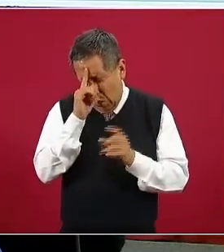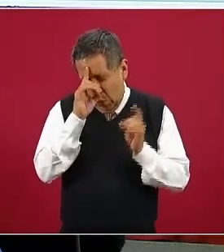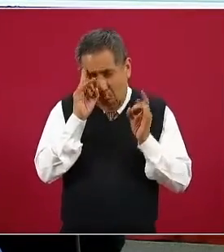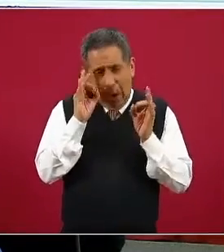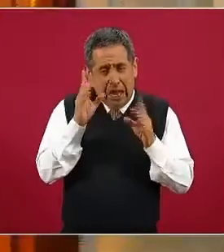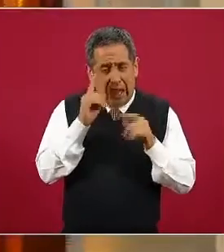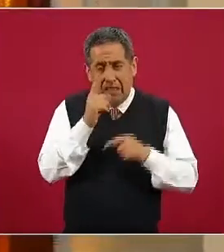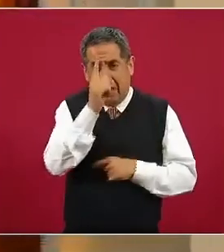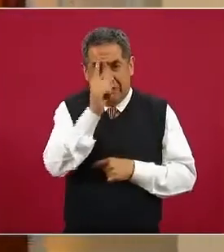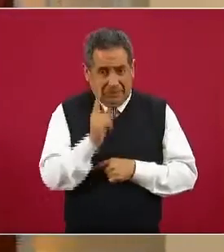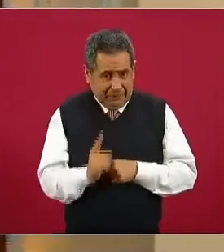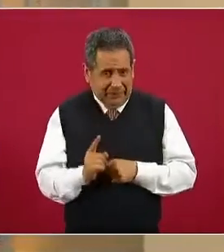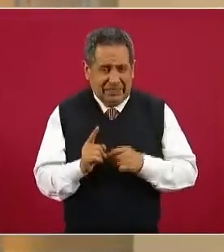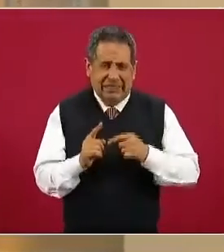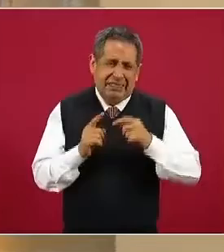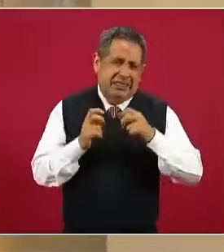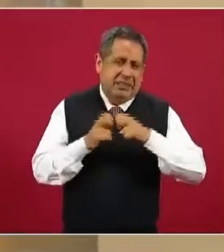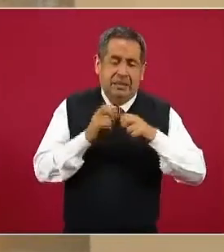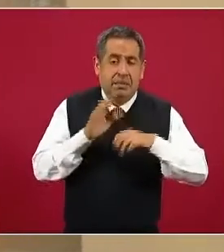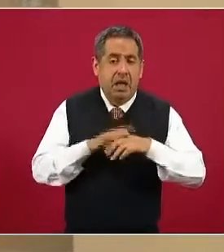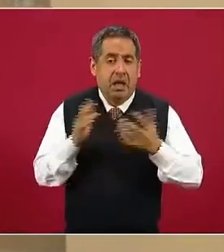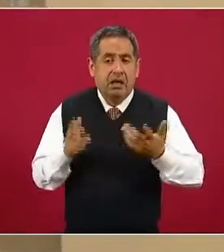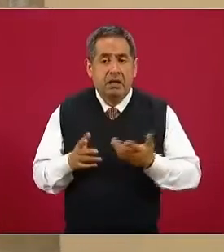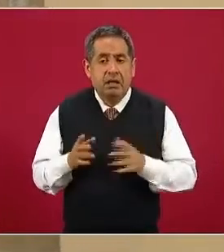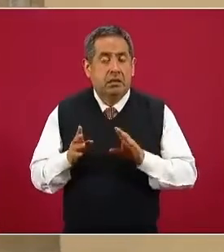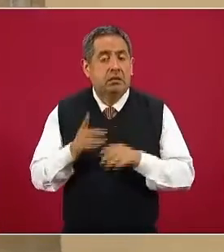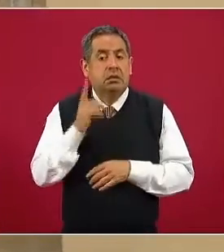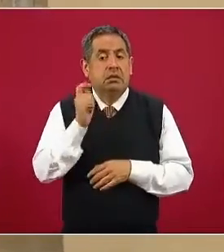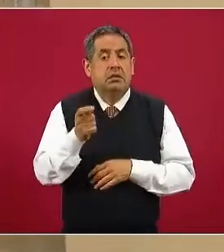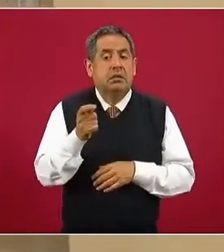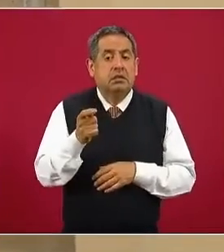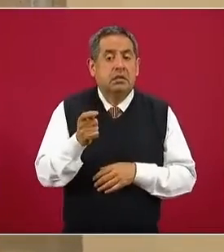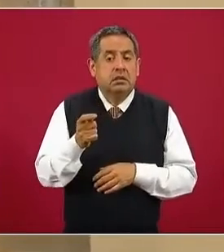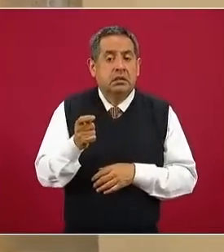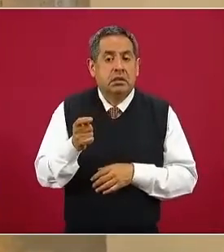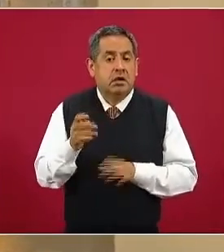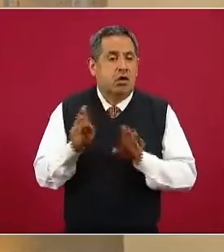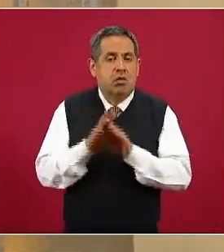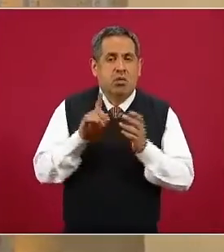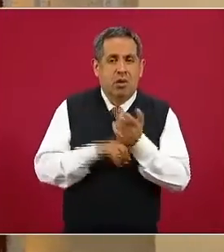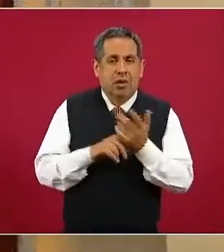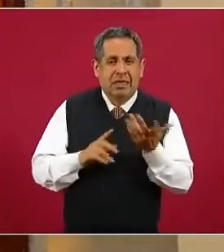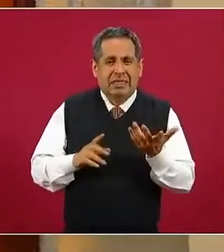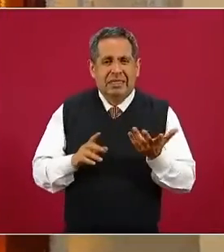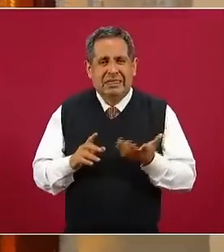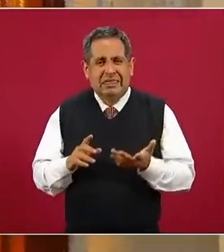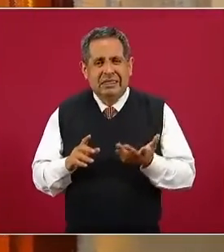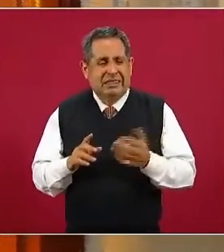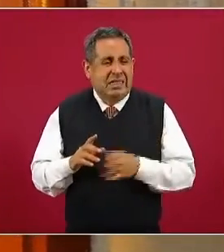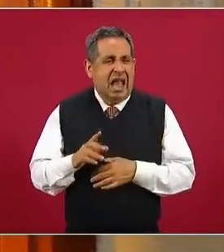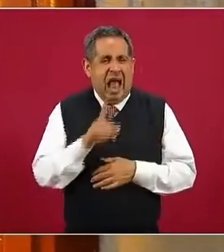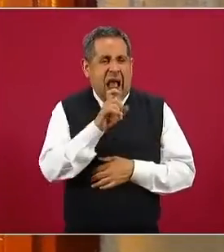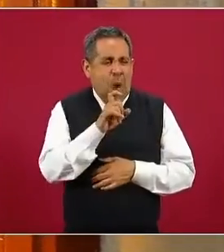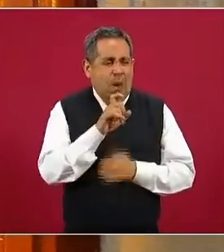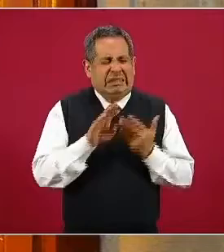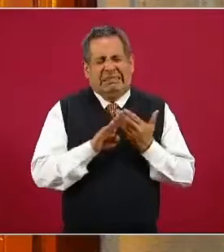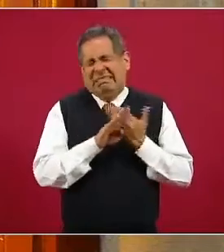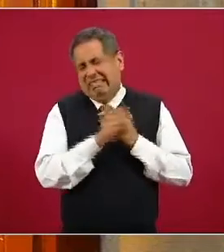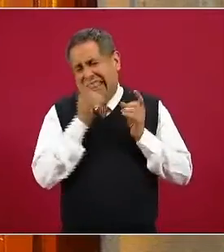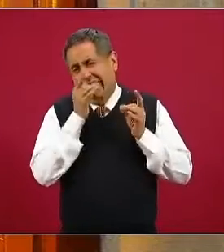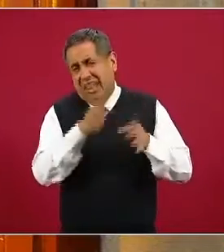nervioso central, un síntoma pivote muy importante es hidrofobia, que es esta fobia a los líquidos,